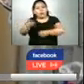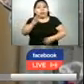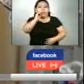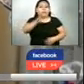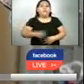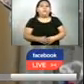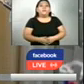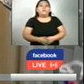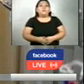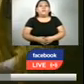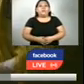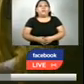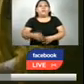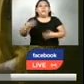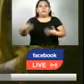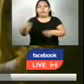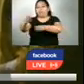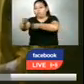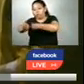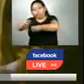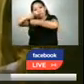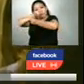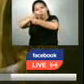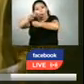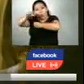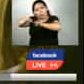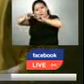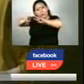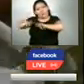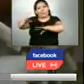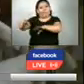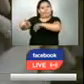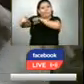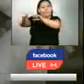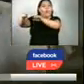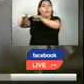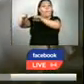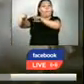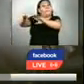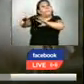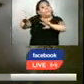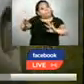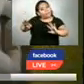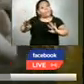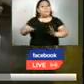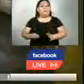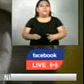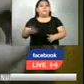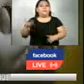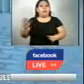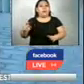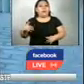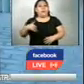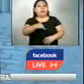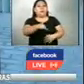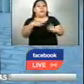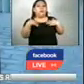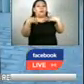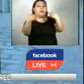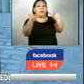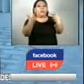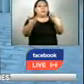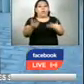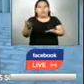Ortega. El laboratorio de virología en este momento está en un receso, pero el Ministerio de Salud, de acuerdo a